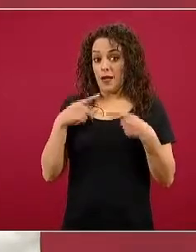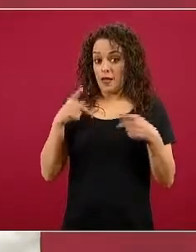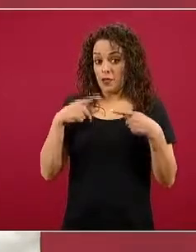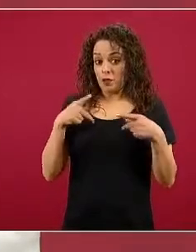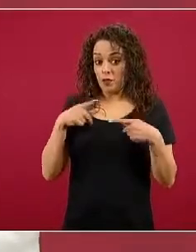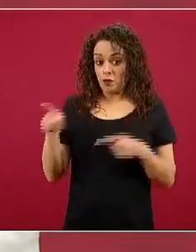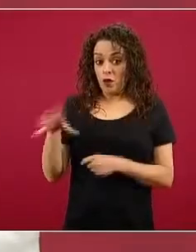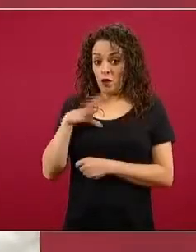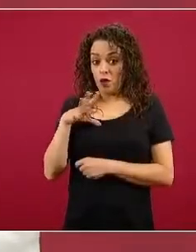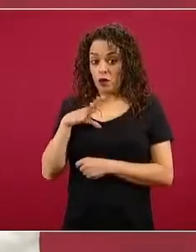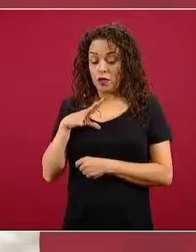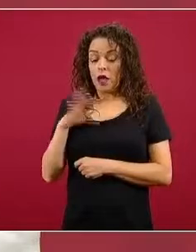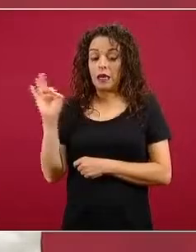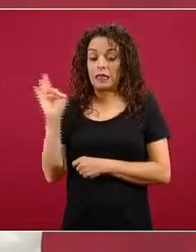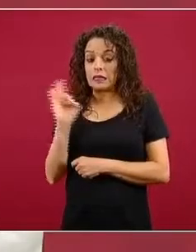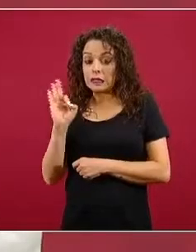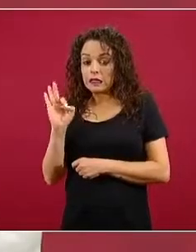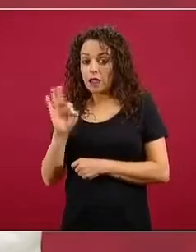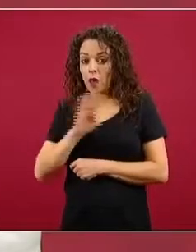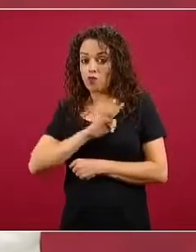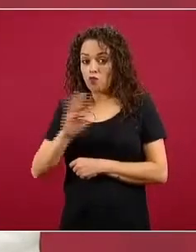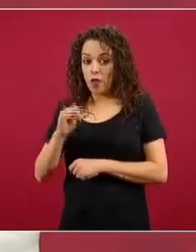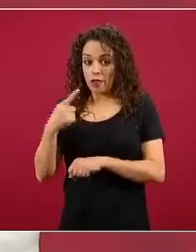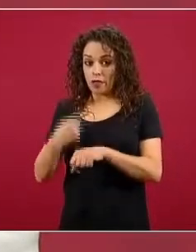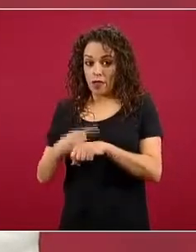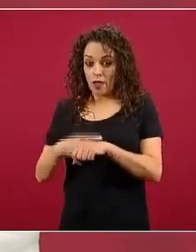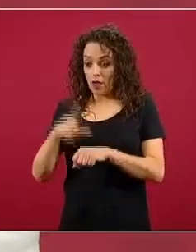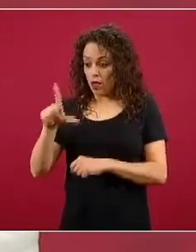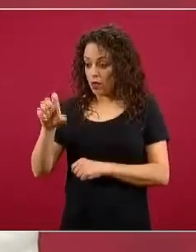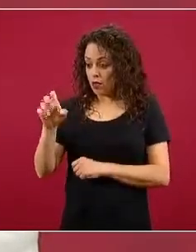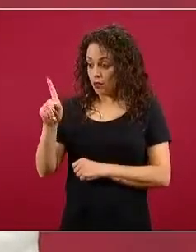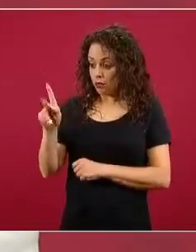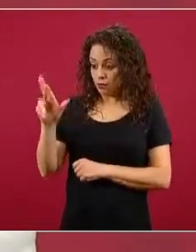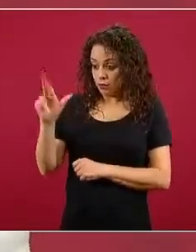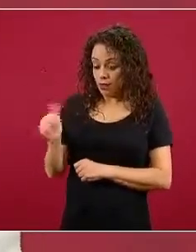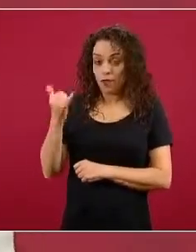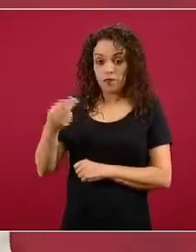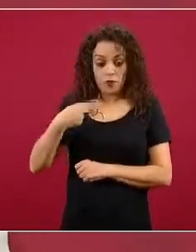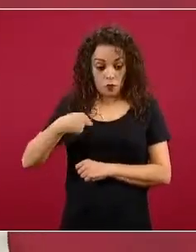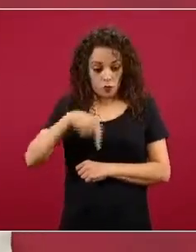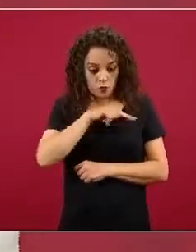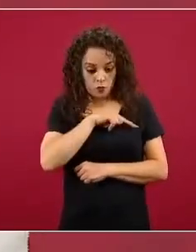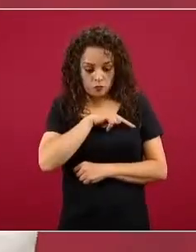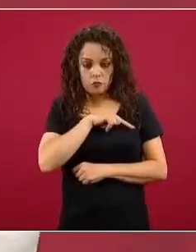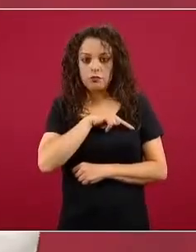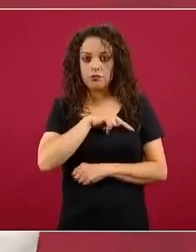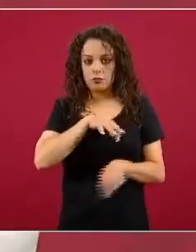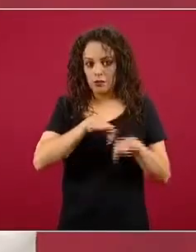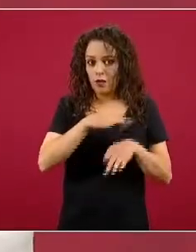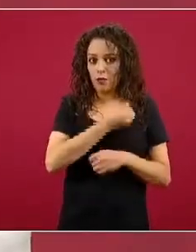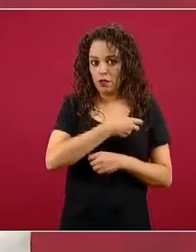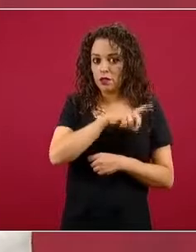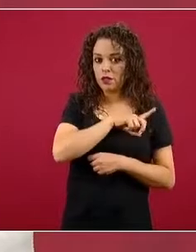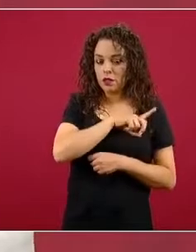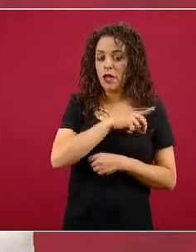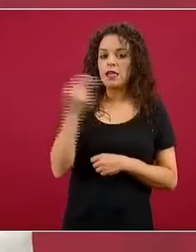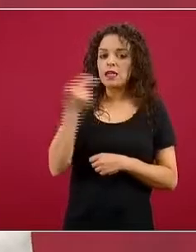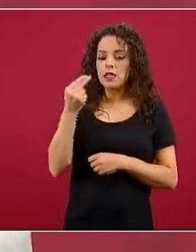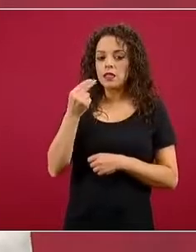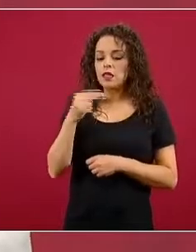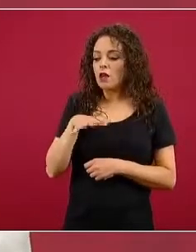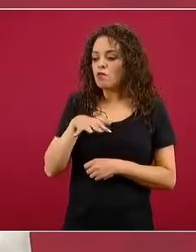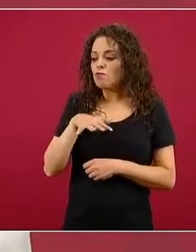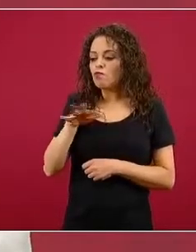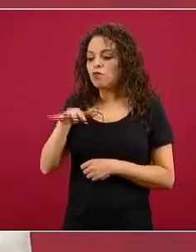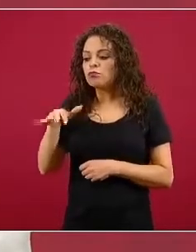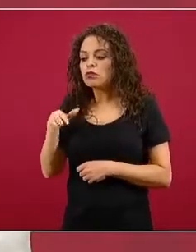de poder padecer lepra, es decir, que tienen estos datos, y nosotros también como personal de salud en buscar de manera intencionada. No sé si recuerdas el